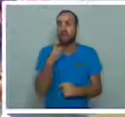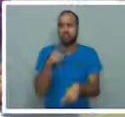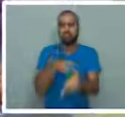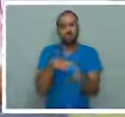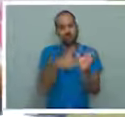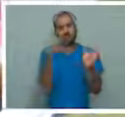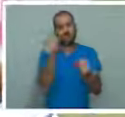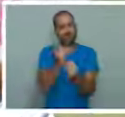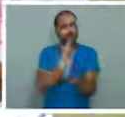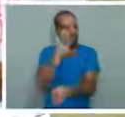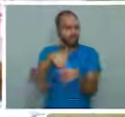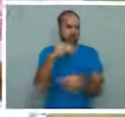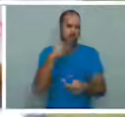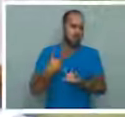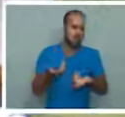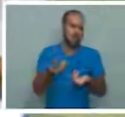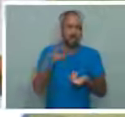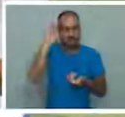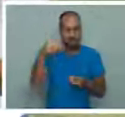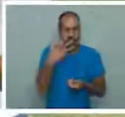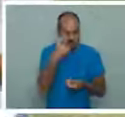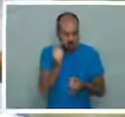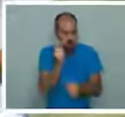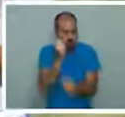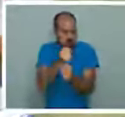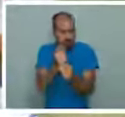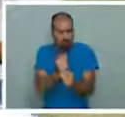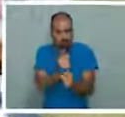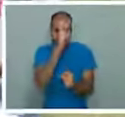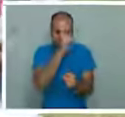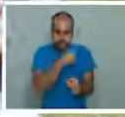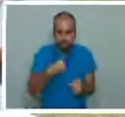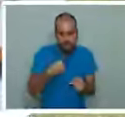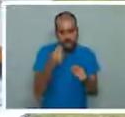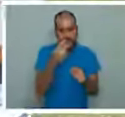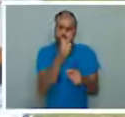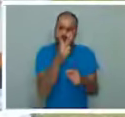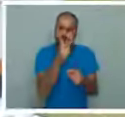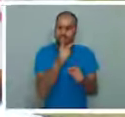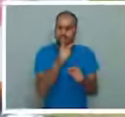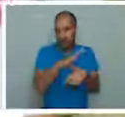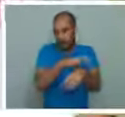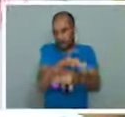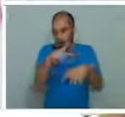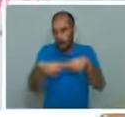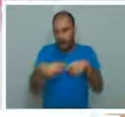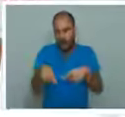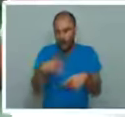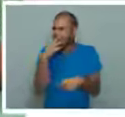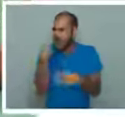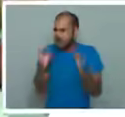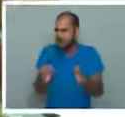yo con mi colega dioni que tiene que gustar este trabajo con los animales que encuentras tú en esto que haces diariamente bueno